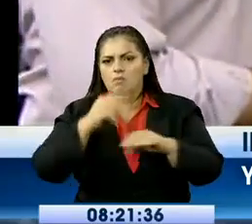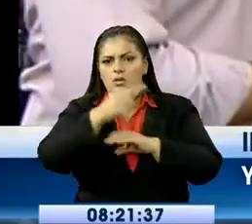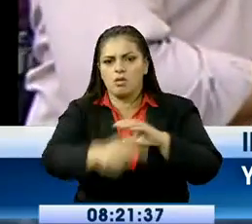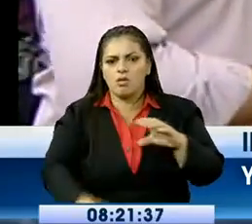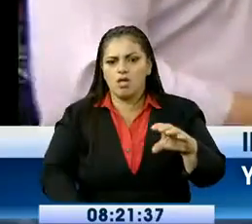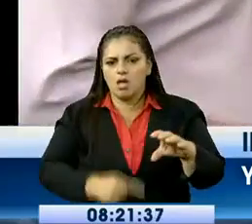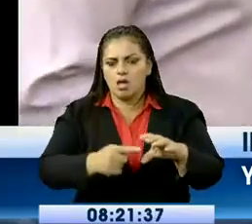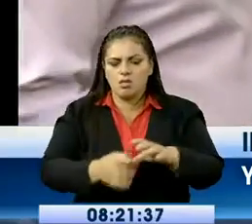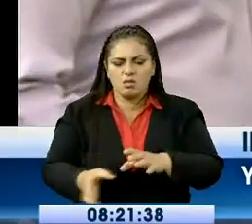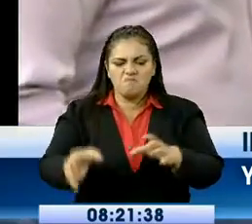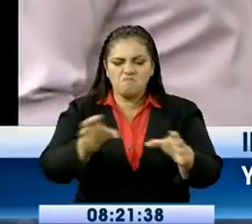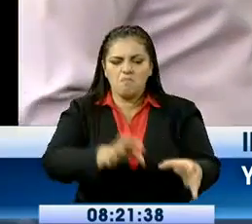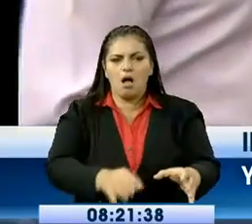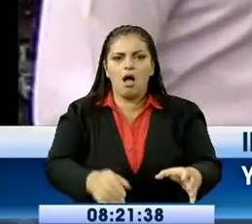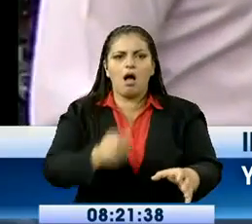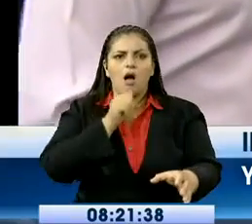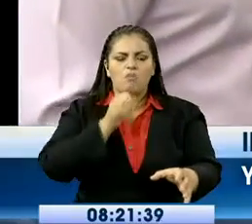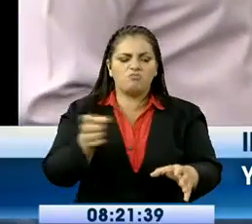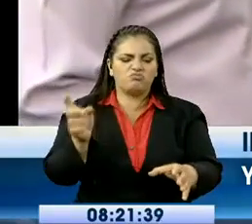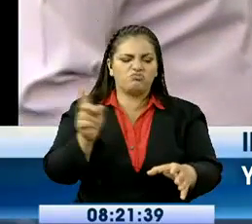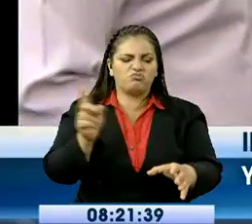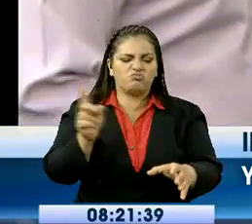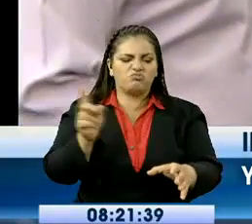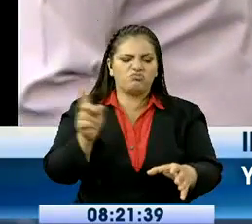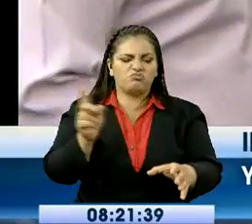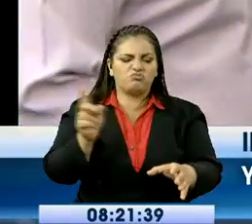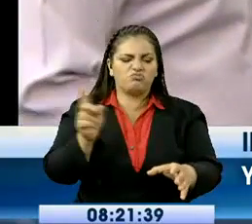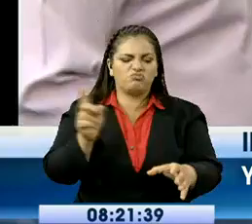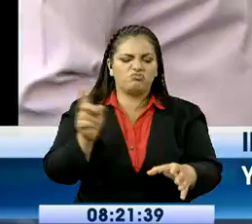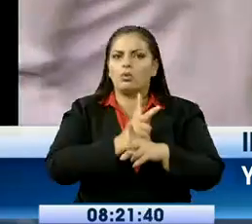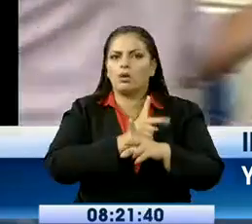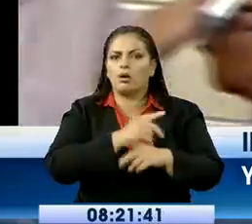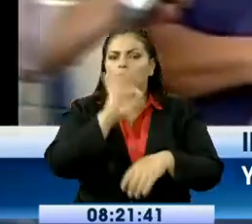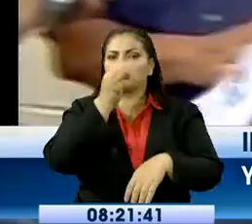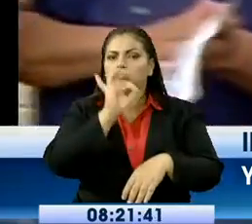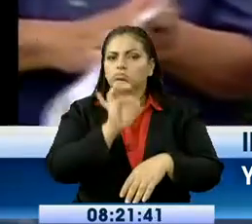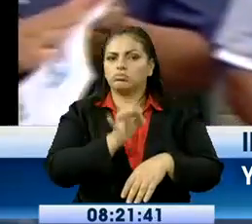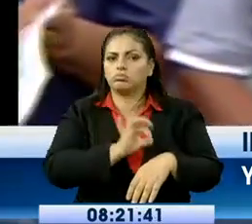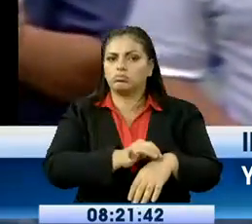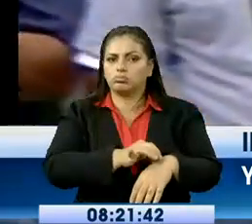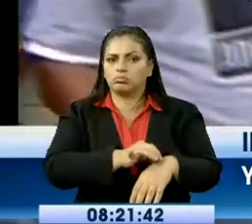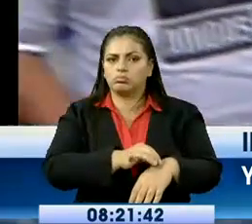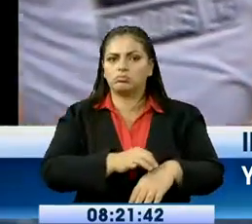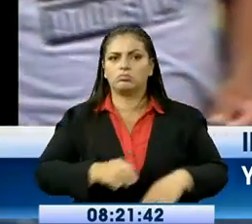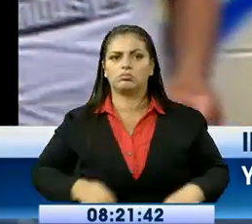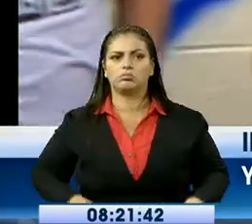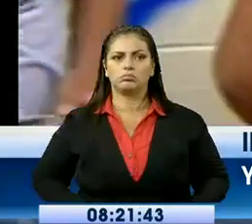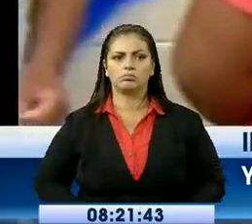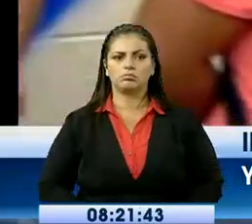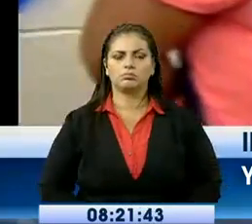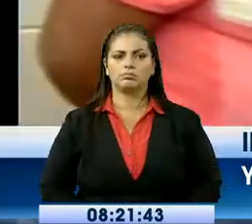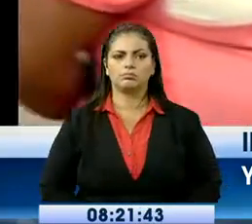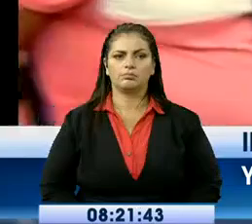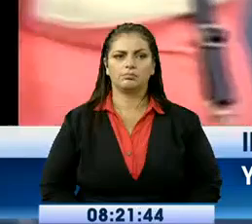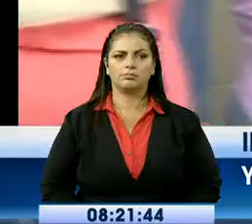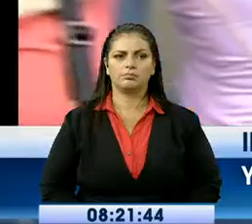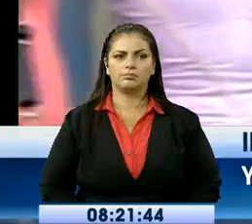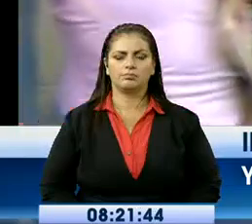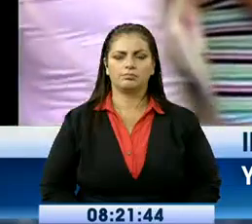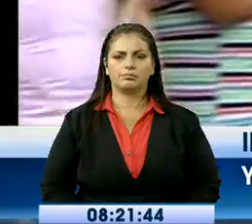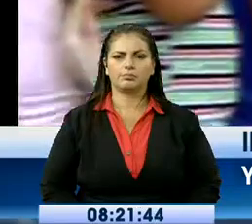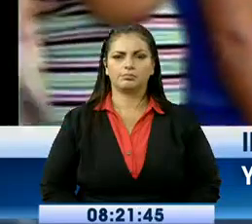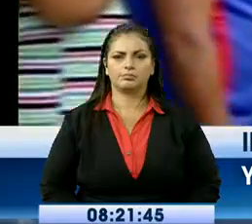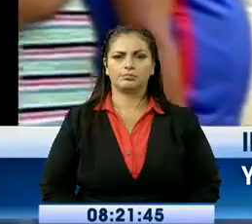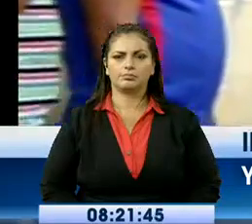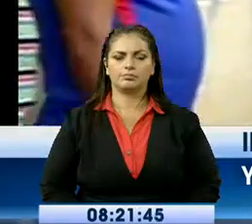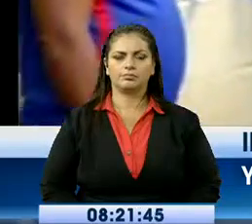con agua. Entonces, para evitar que aparezcan los mosquitos. Perfecto. Bueno, en todo caso, vamos a